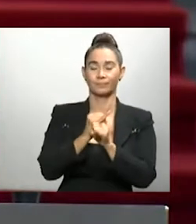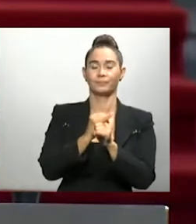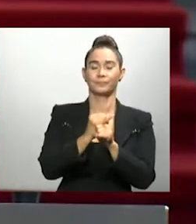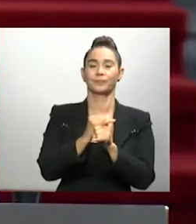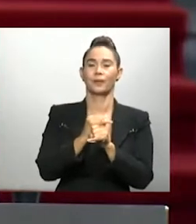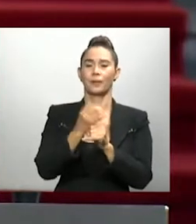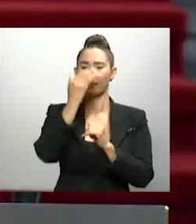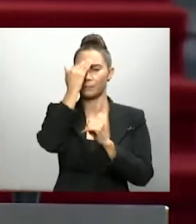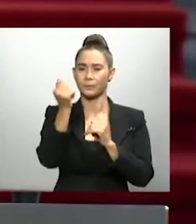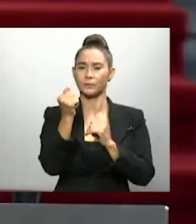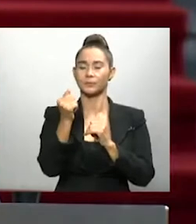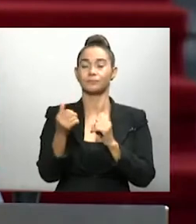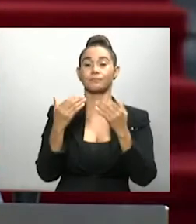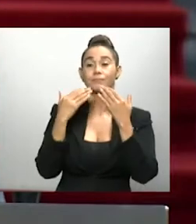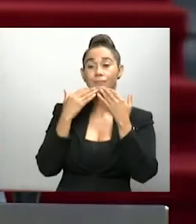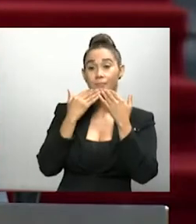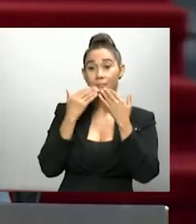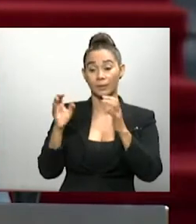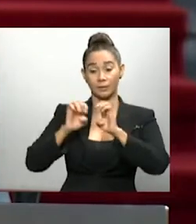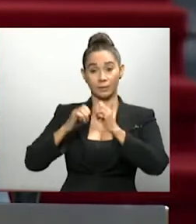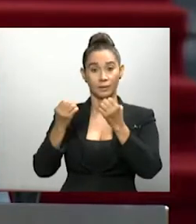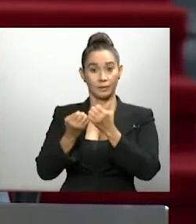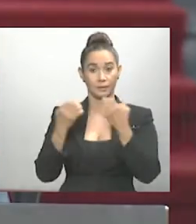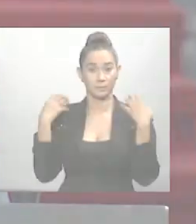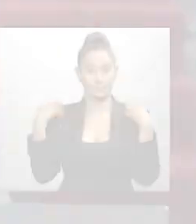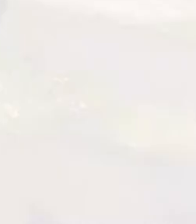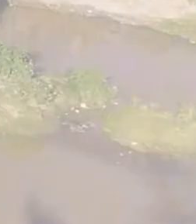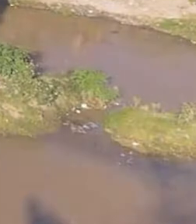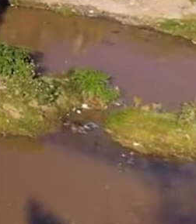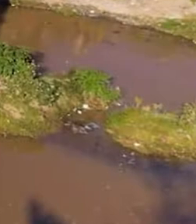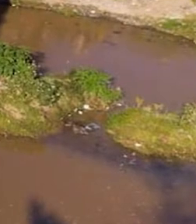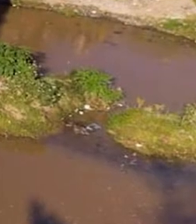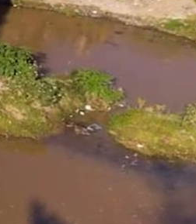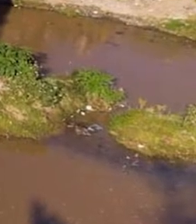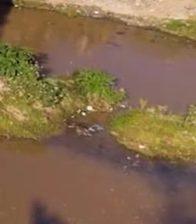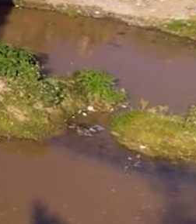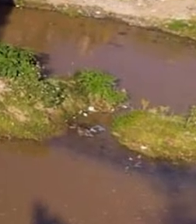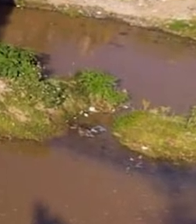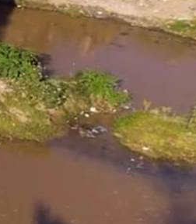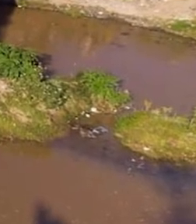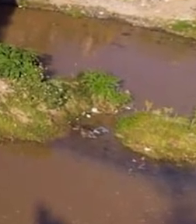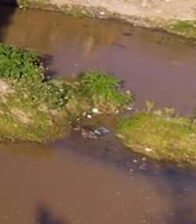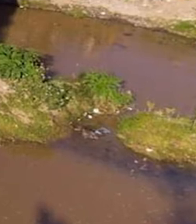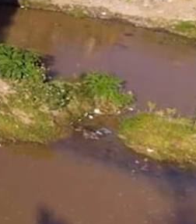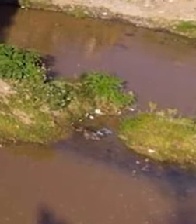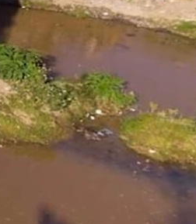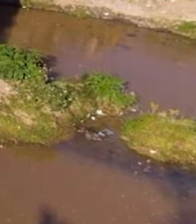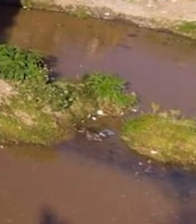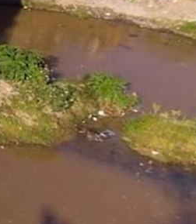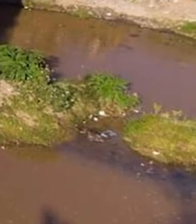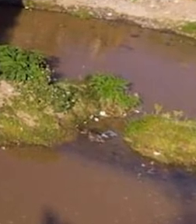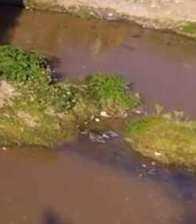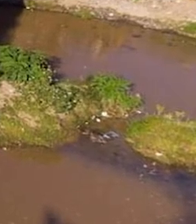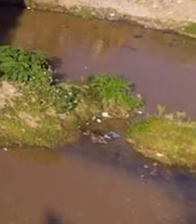la variante Delta o de la India, como se le conoce. Y menos con la situación haitiana, que no se han vacunado y que por